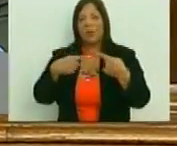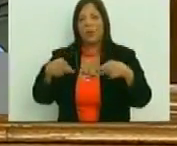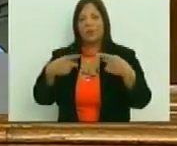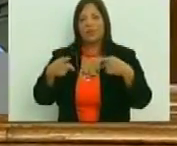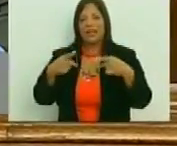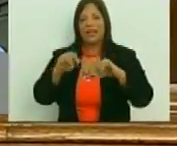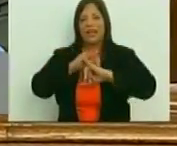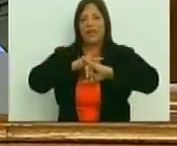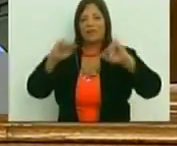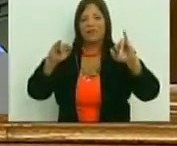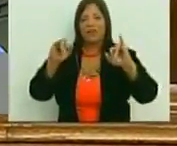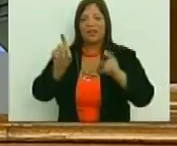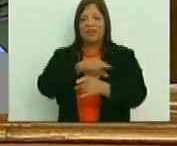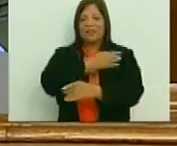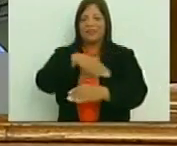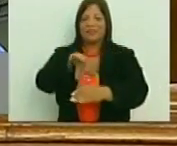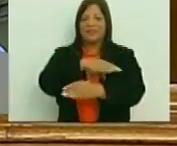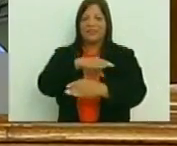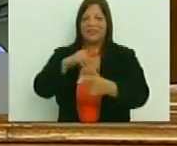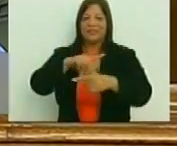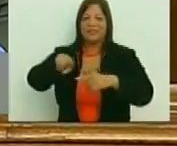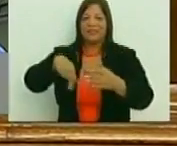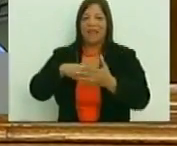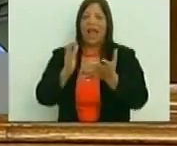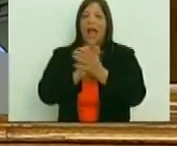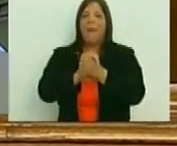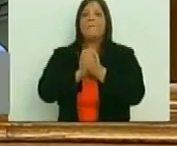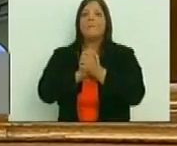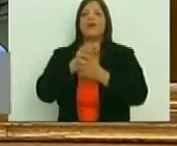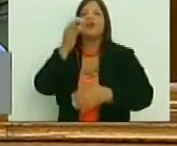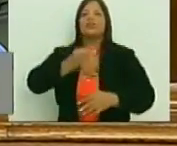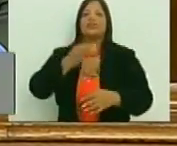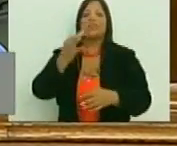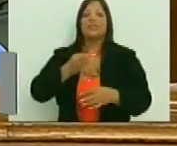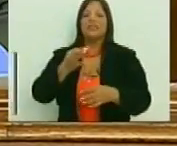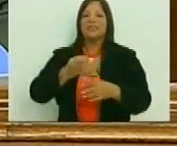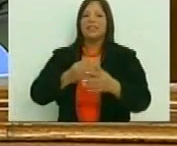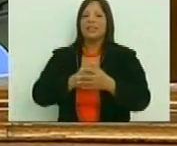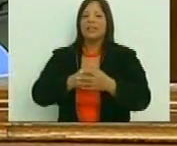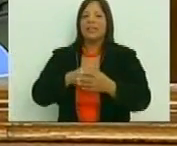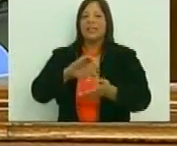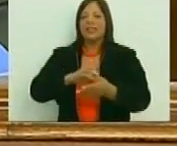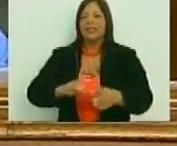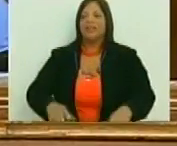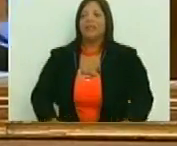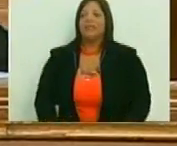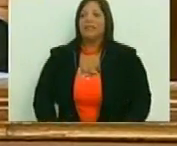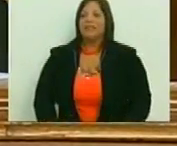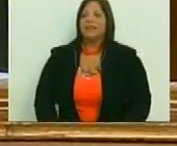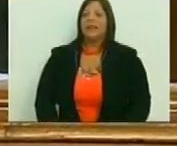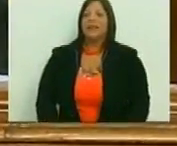musicales interpretados por nuestro amigo de siempre, Cristóbal Jiménez.